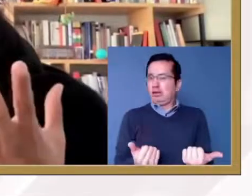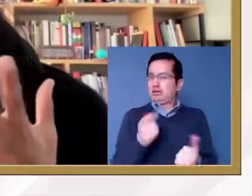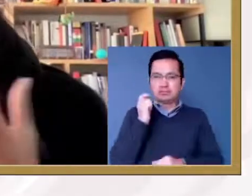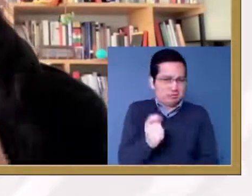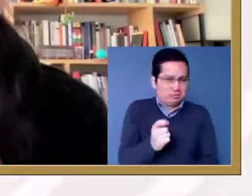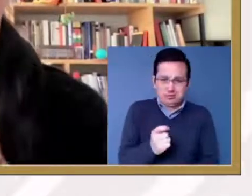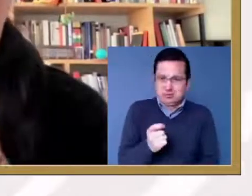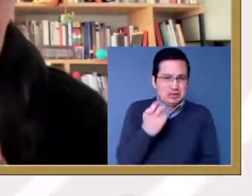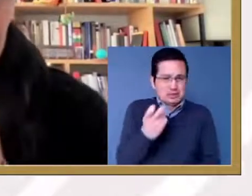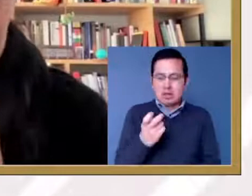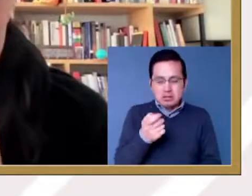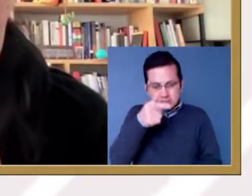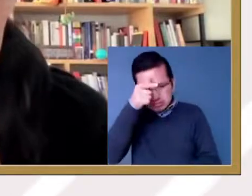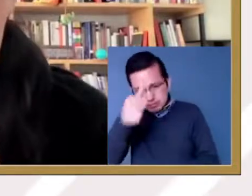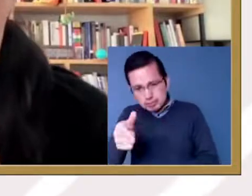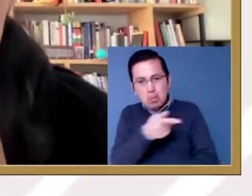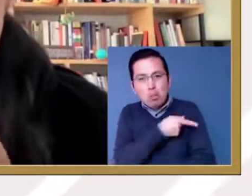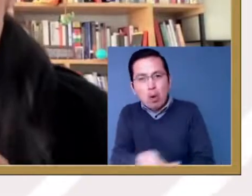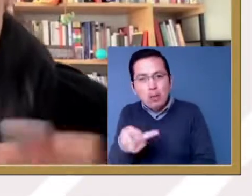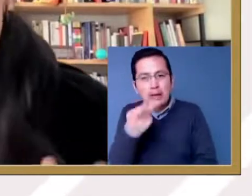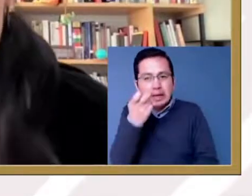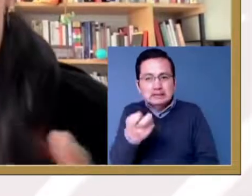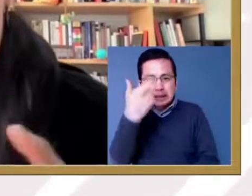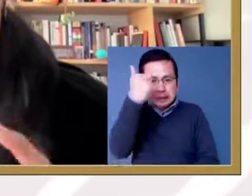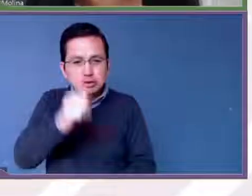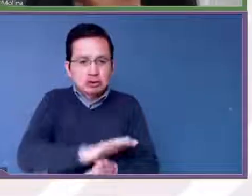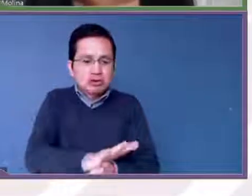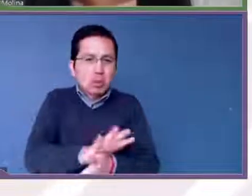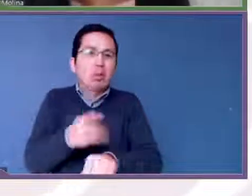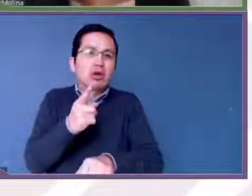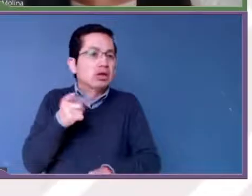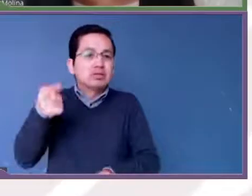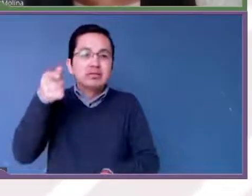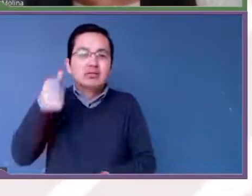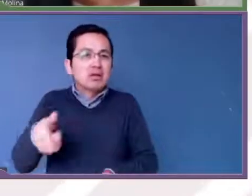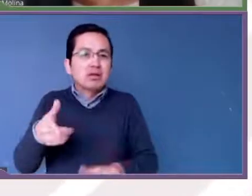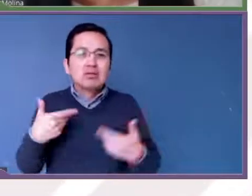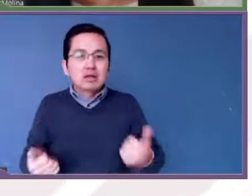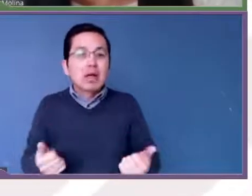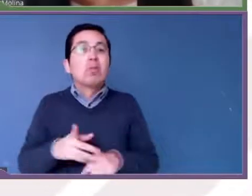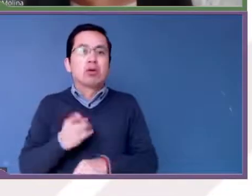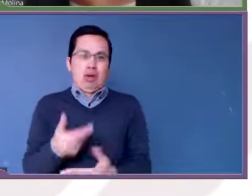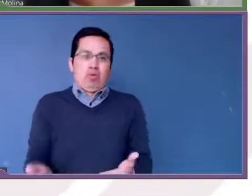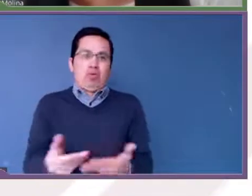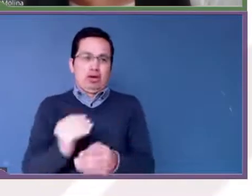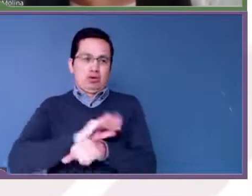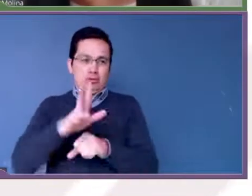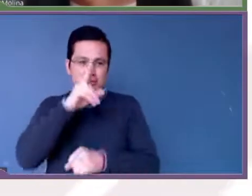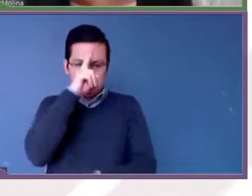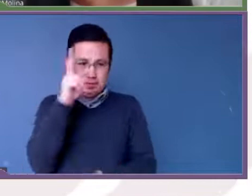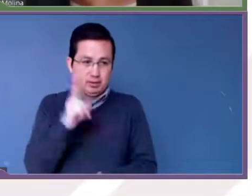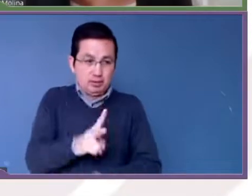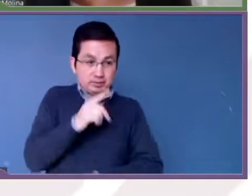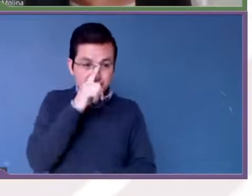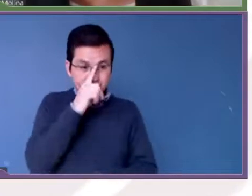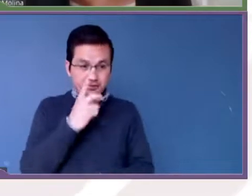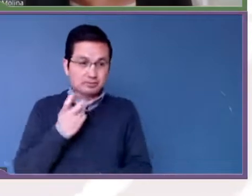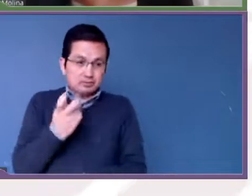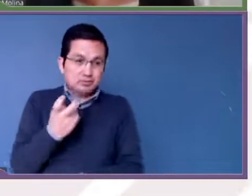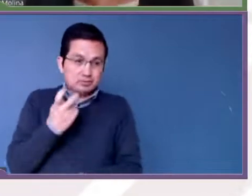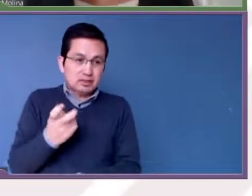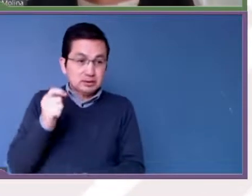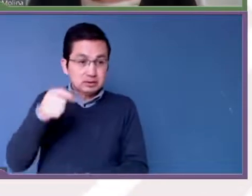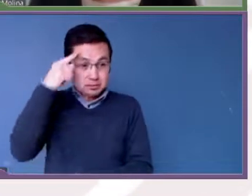ha puesto muy de frente. Y por supuesto, digamos, llevando el barco hacia mis propios